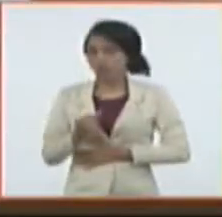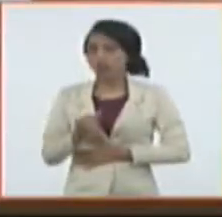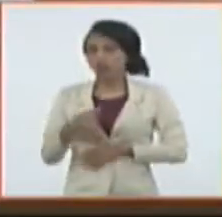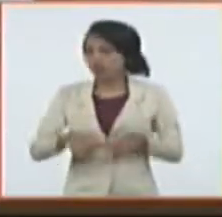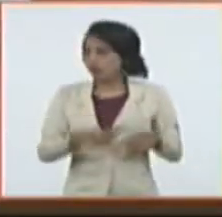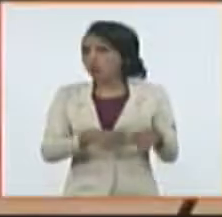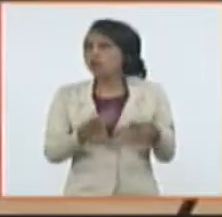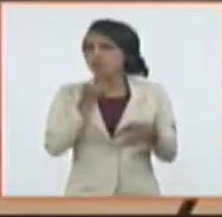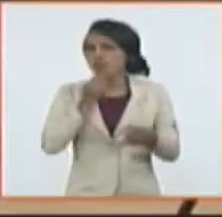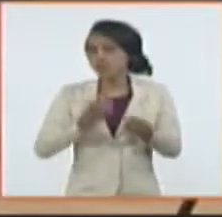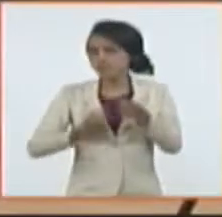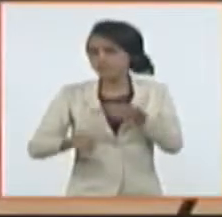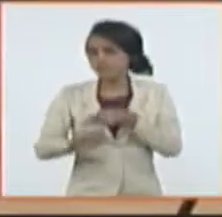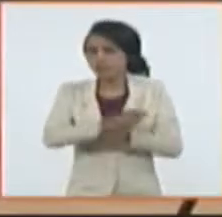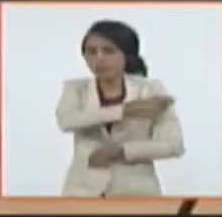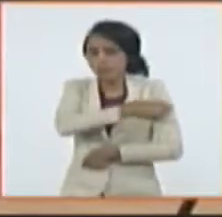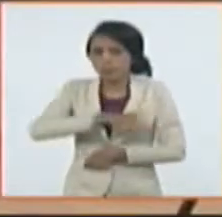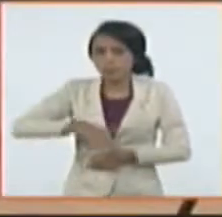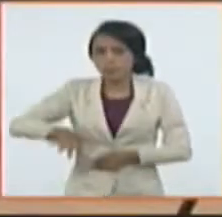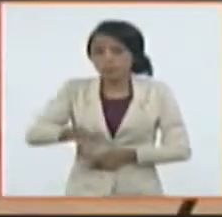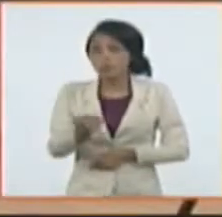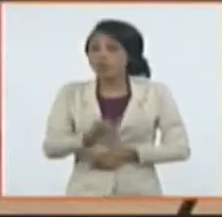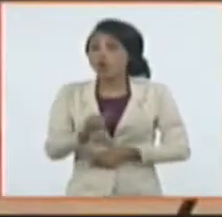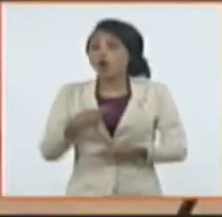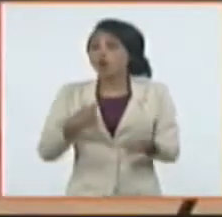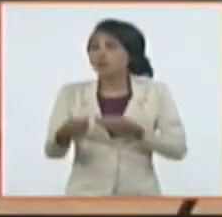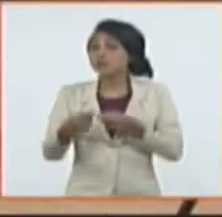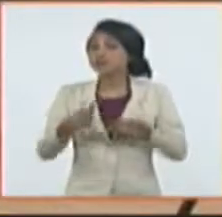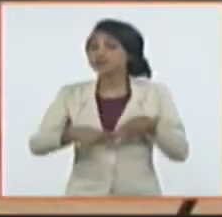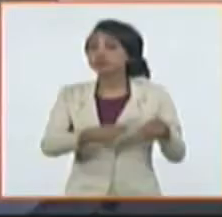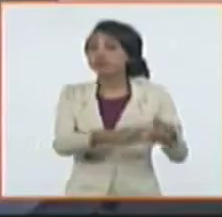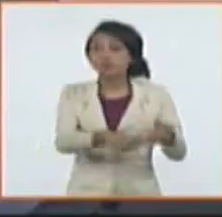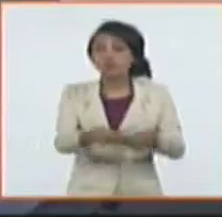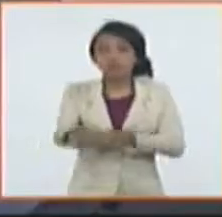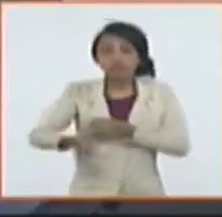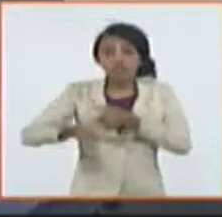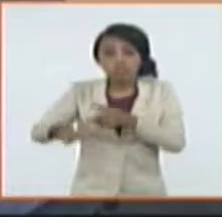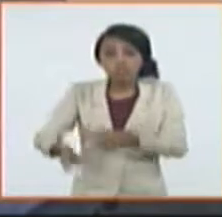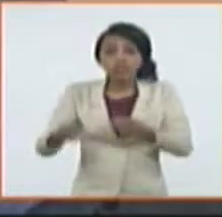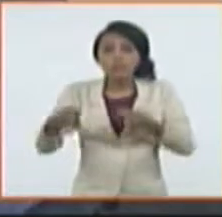propia medida de la comercialización de los productos agropecuarios debe seguir estimulando la